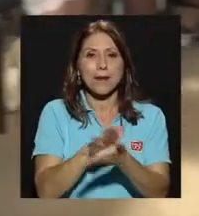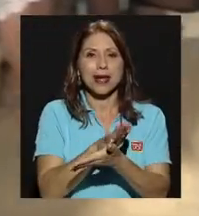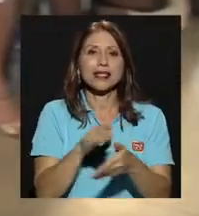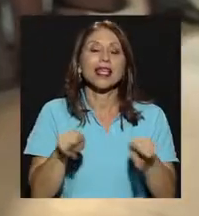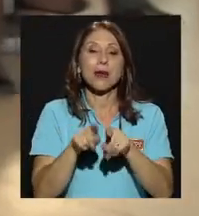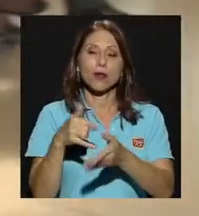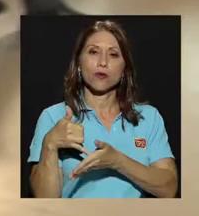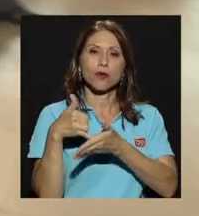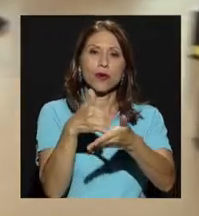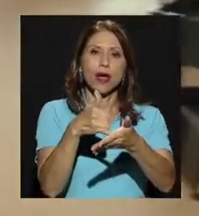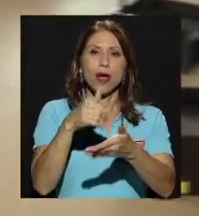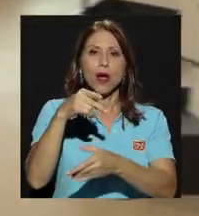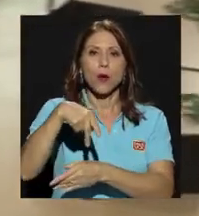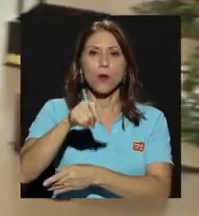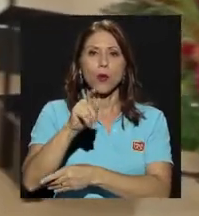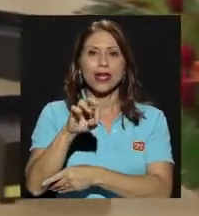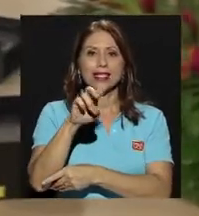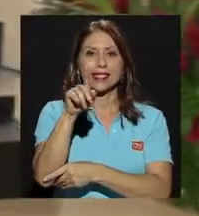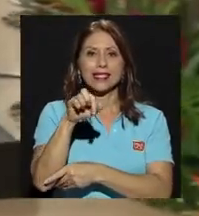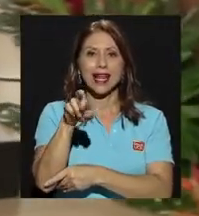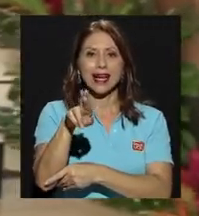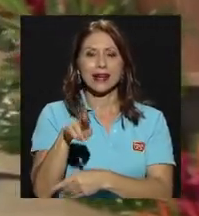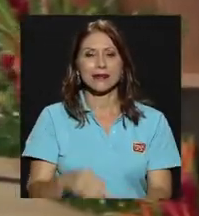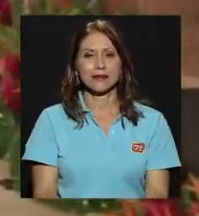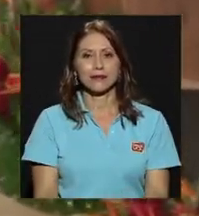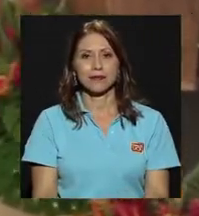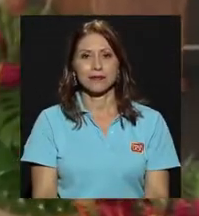otorgamiento del Premio Pulitzer.